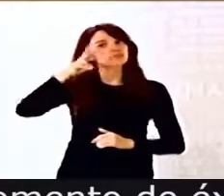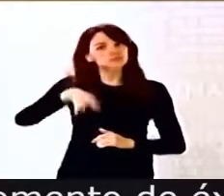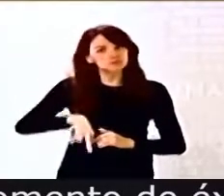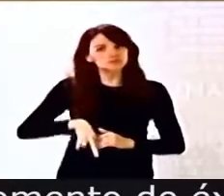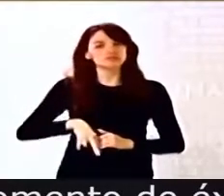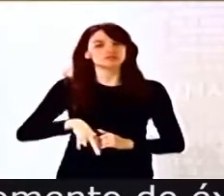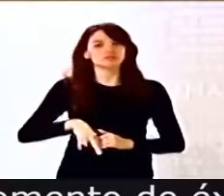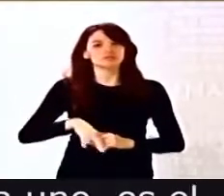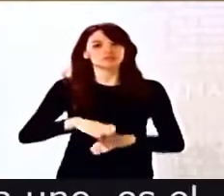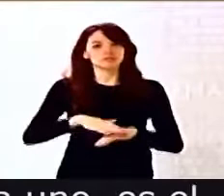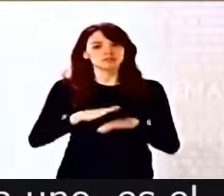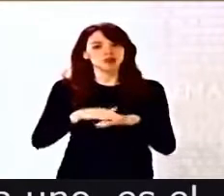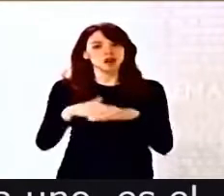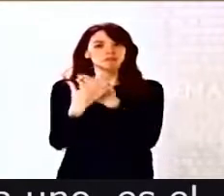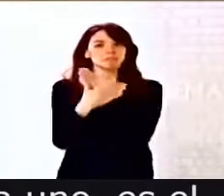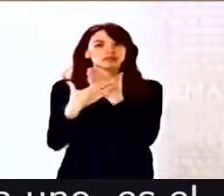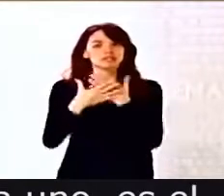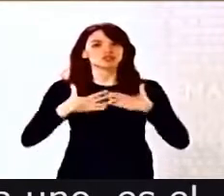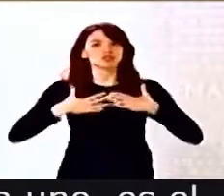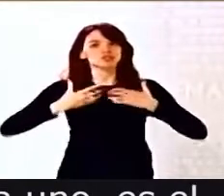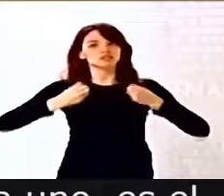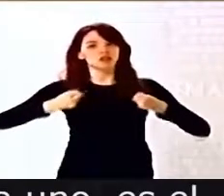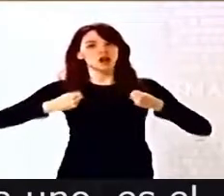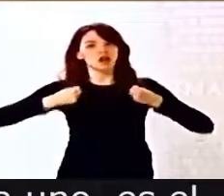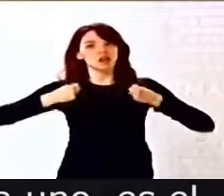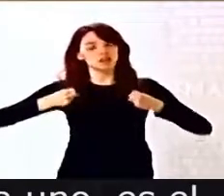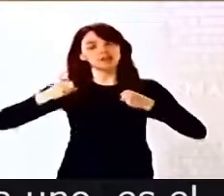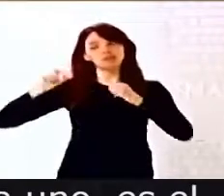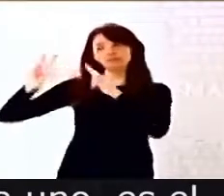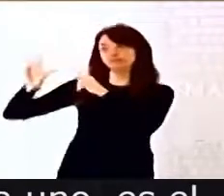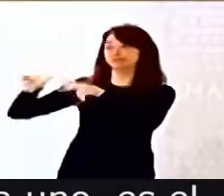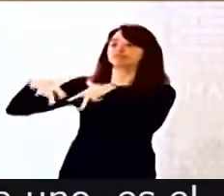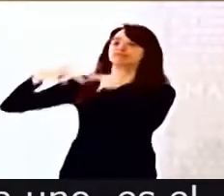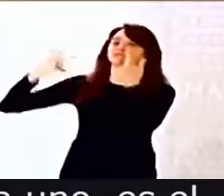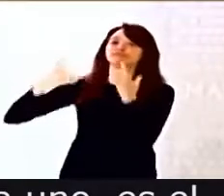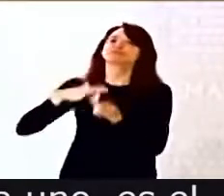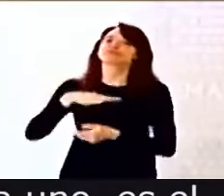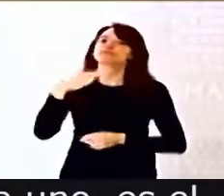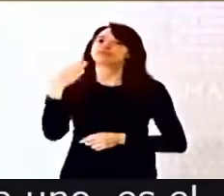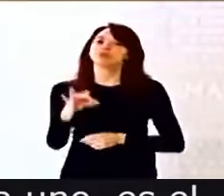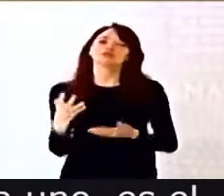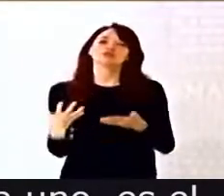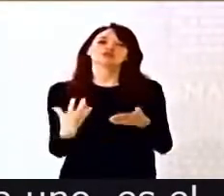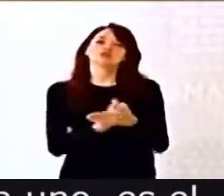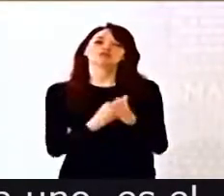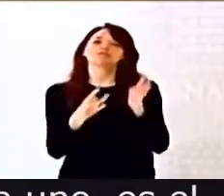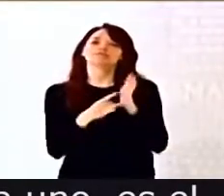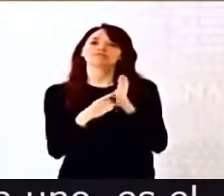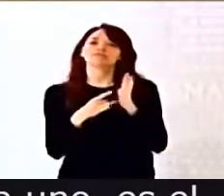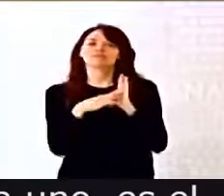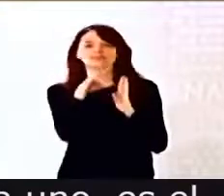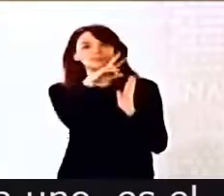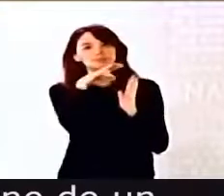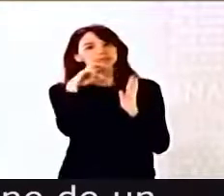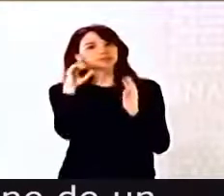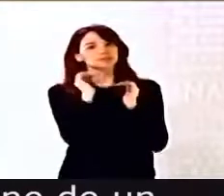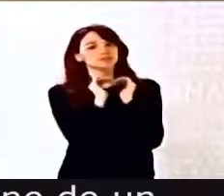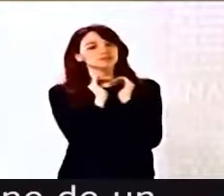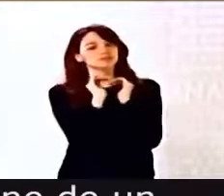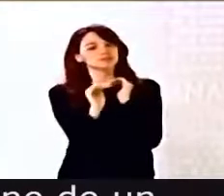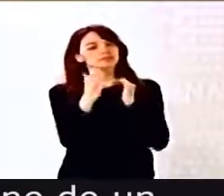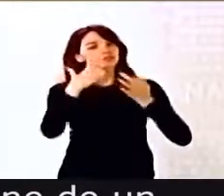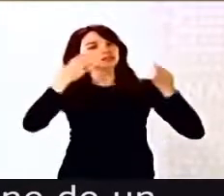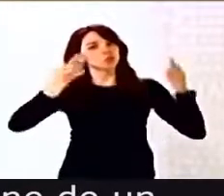a disponer de un Ministerio de Sanidad que nos ha permitido disponer de todas las garantías de